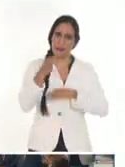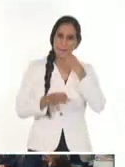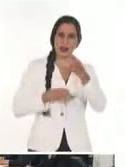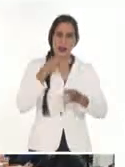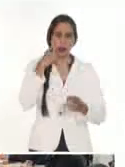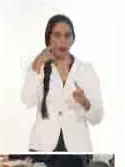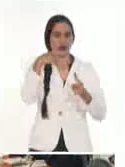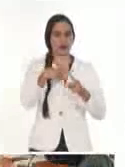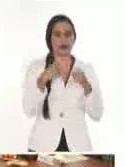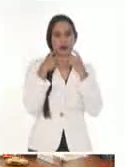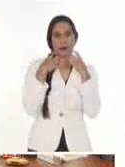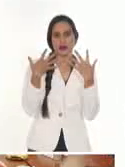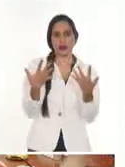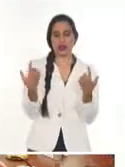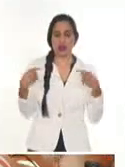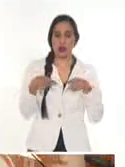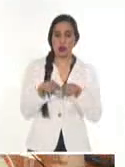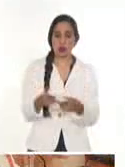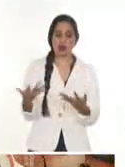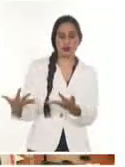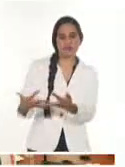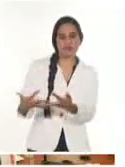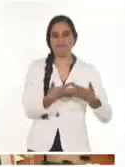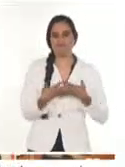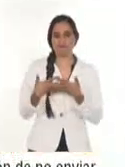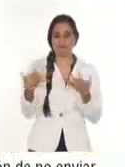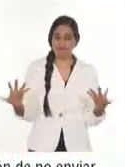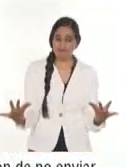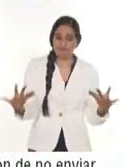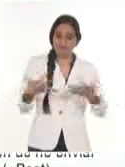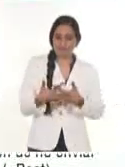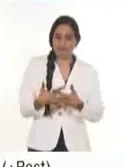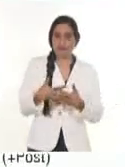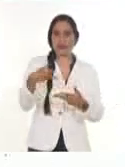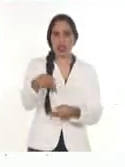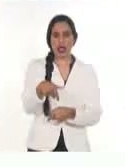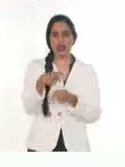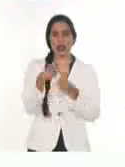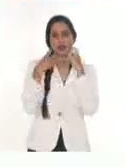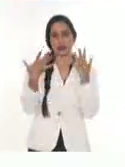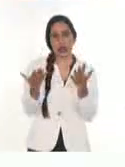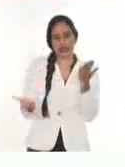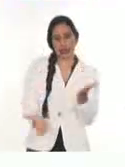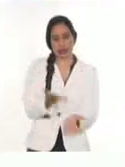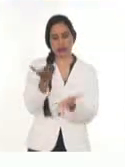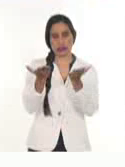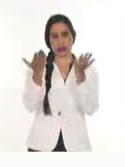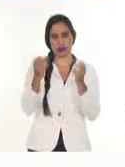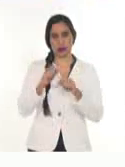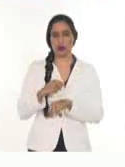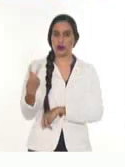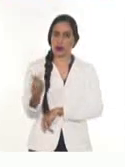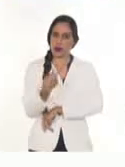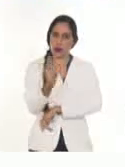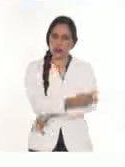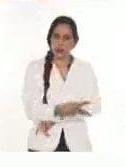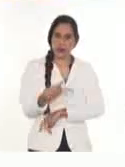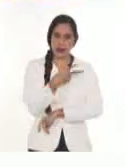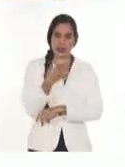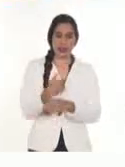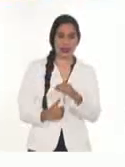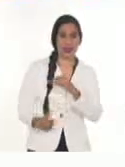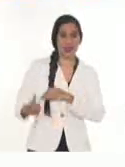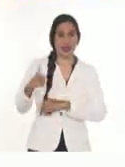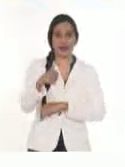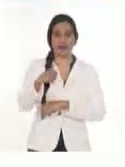abordar con Rodríguez Parrilla el desarrollo de las relaciones multilaterales entre ambos estados. Por su parte, el jefe de la diplomacia